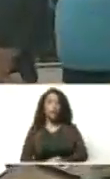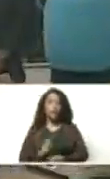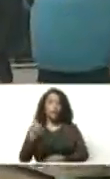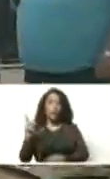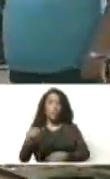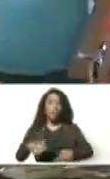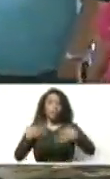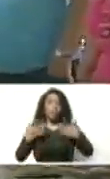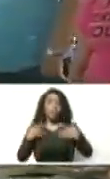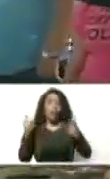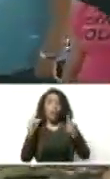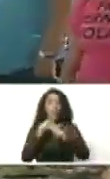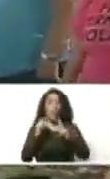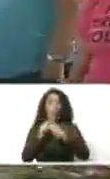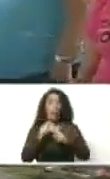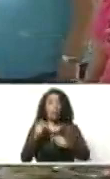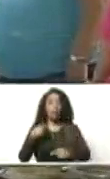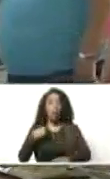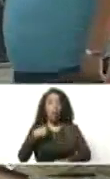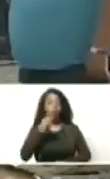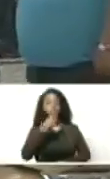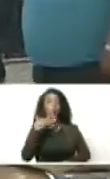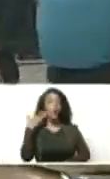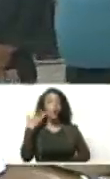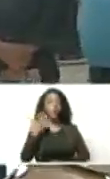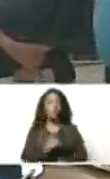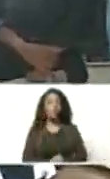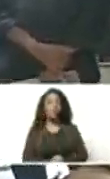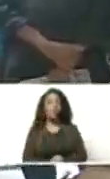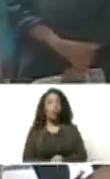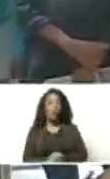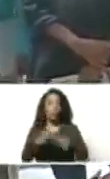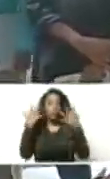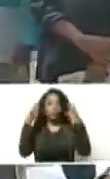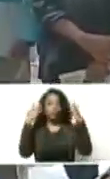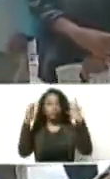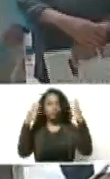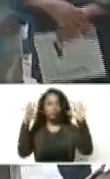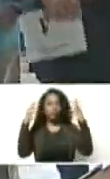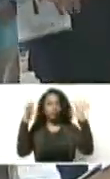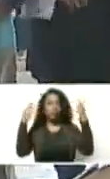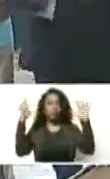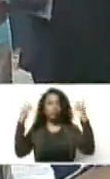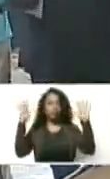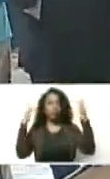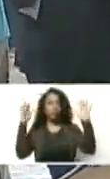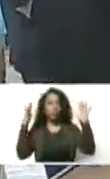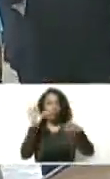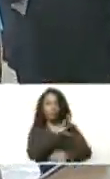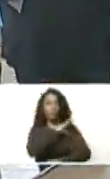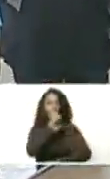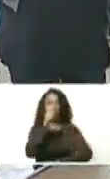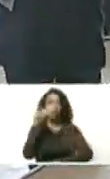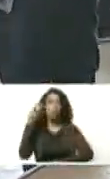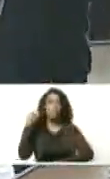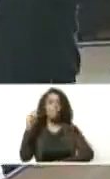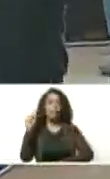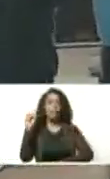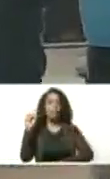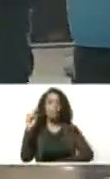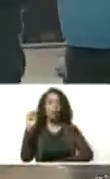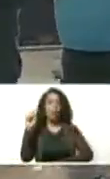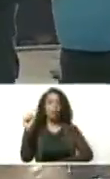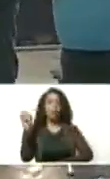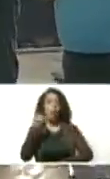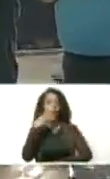me emocionan tus palabras. Orgulloso, José Simón, presidente. Un aplauso a José Simón, chico. Bravo. Director orgulloso, del Manuel Palacio Fajardo. Orgulloso